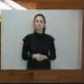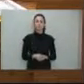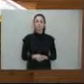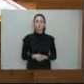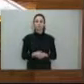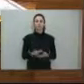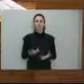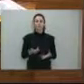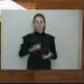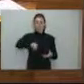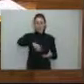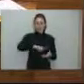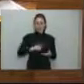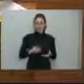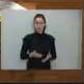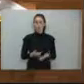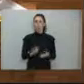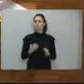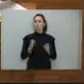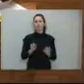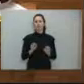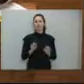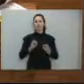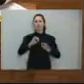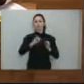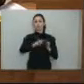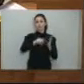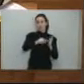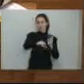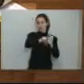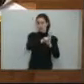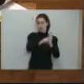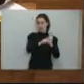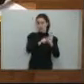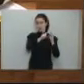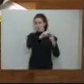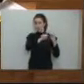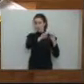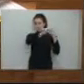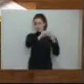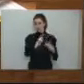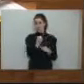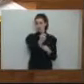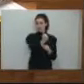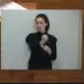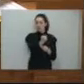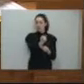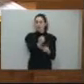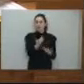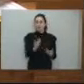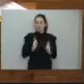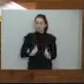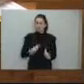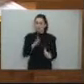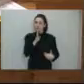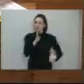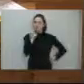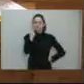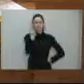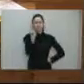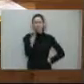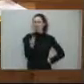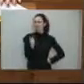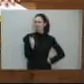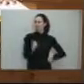Lo hacemos apoyar estos 3 proyectos de ley, pues lo decía hace